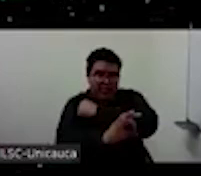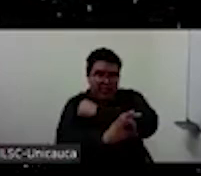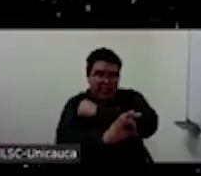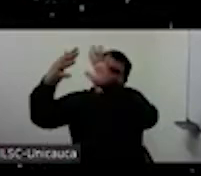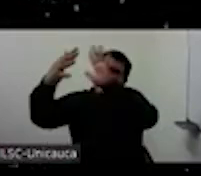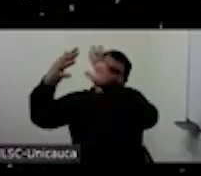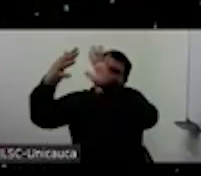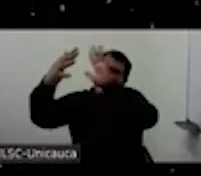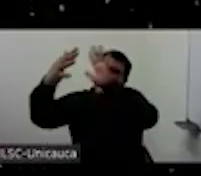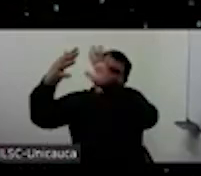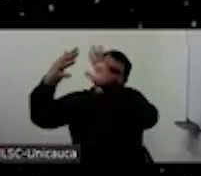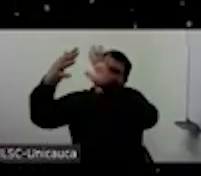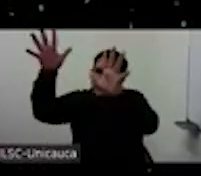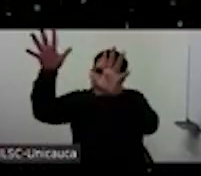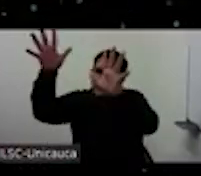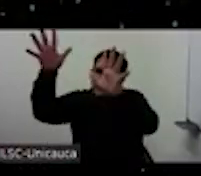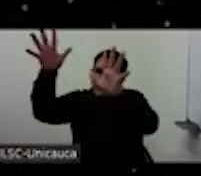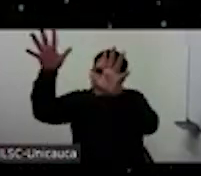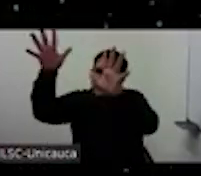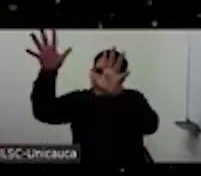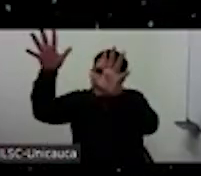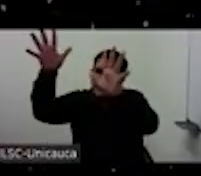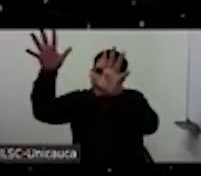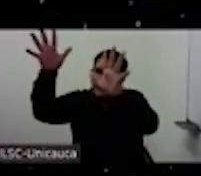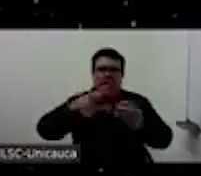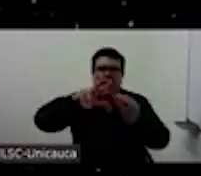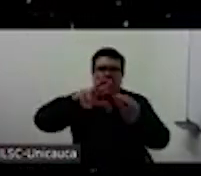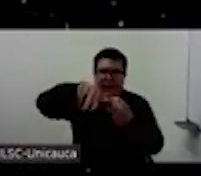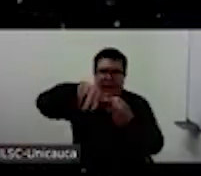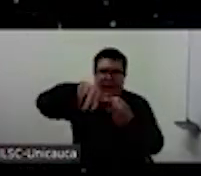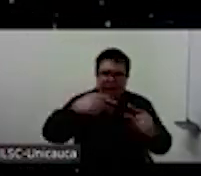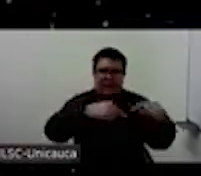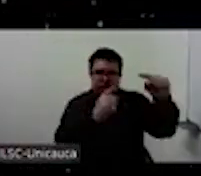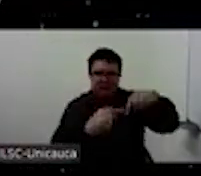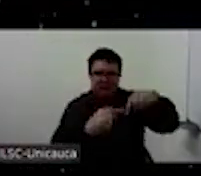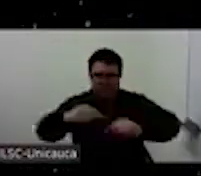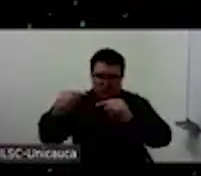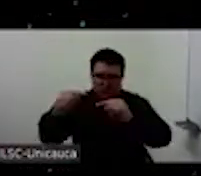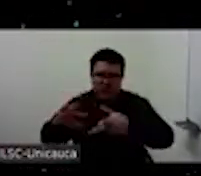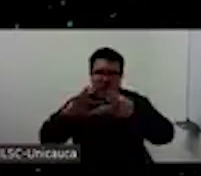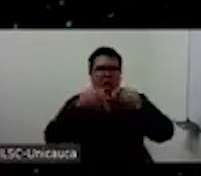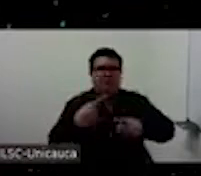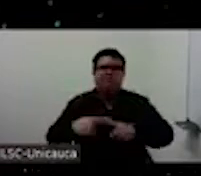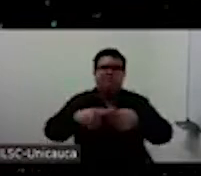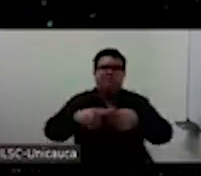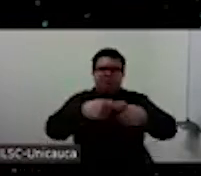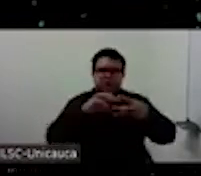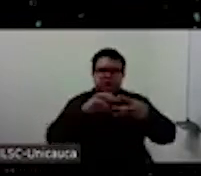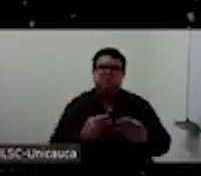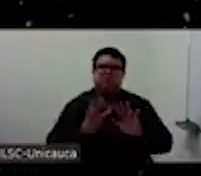plasmados en características geométricas, tonalidades e incorporación de figuras.